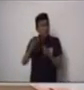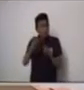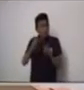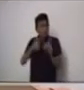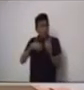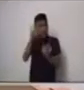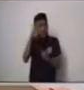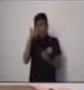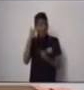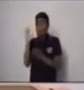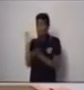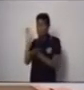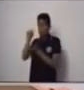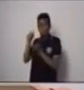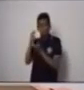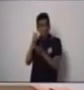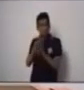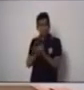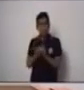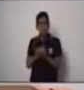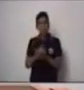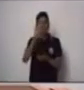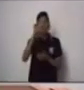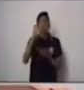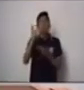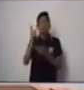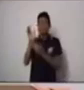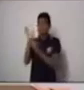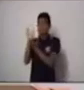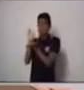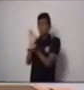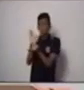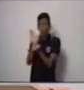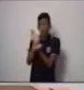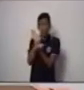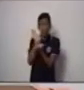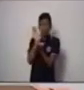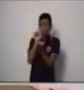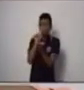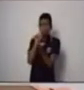para ello vamos a doblar nuevamente hacia abajo